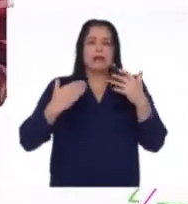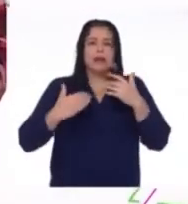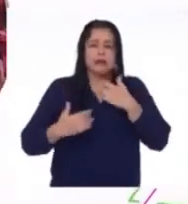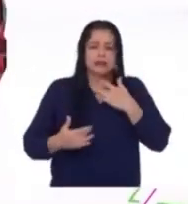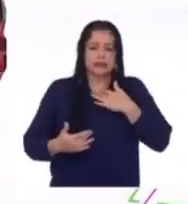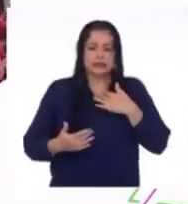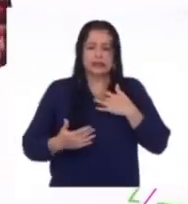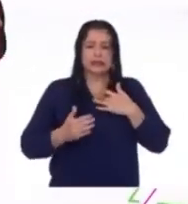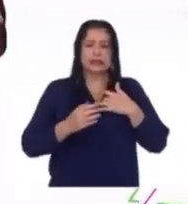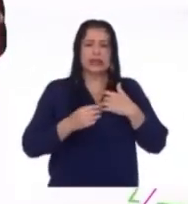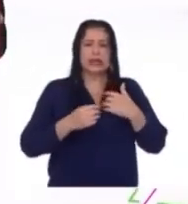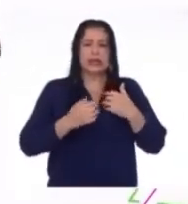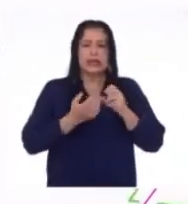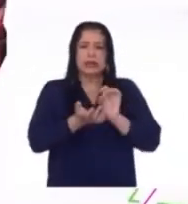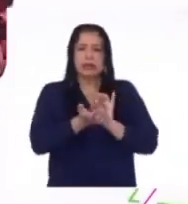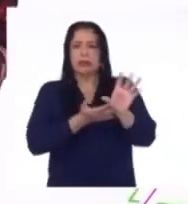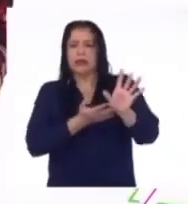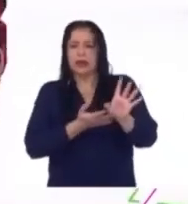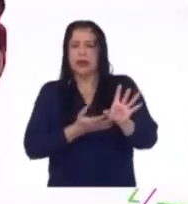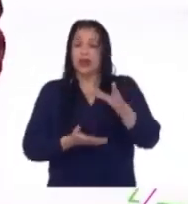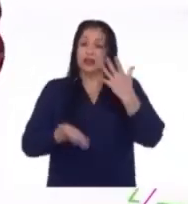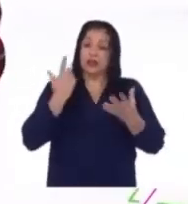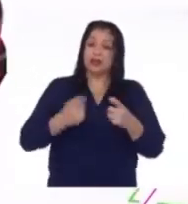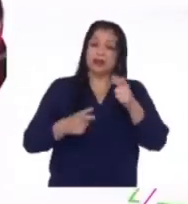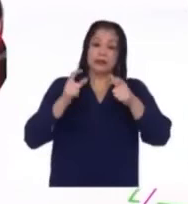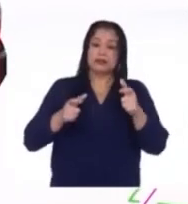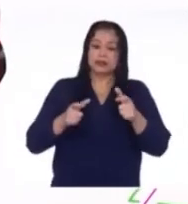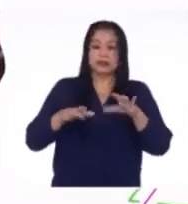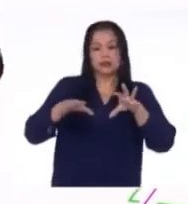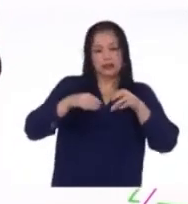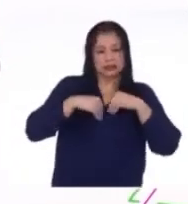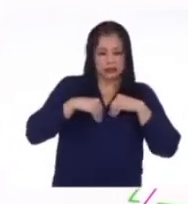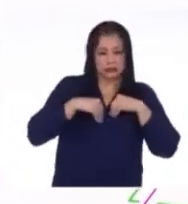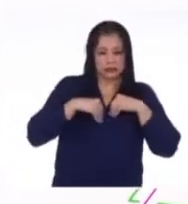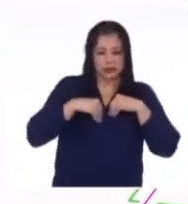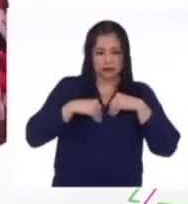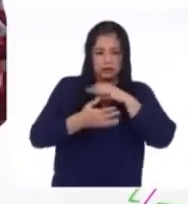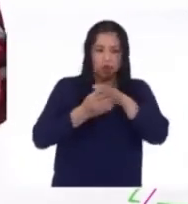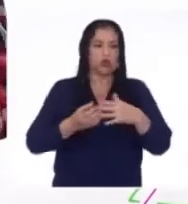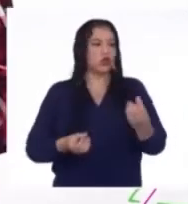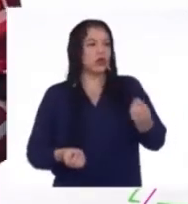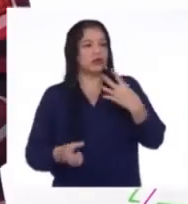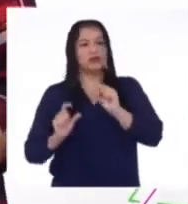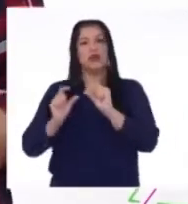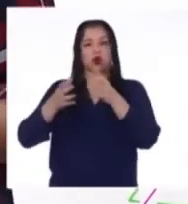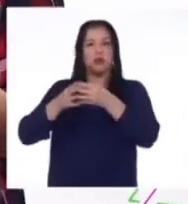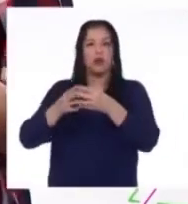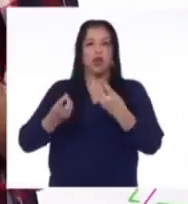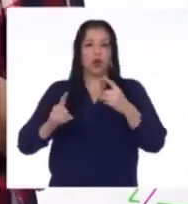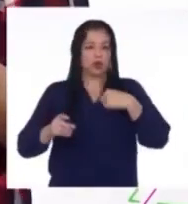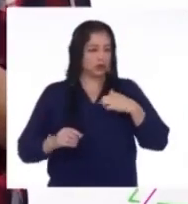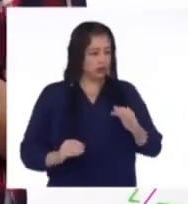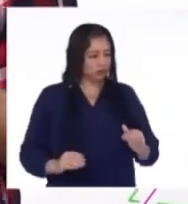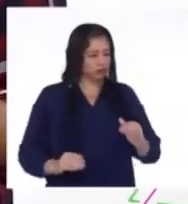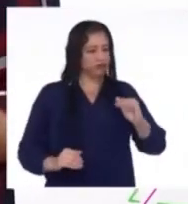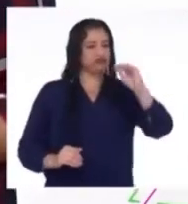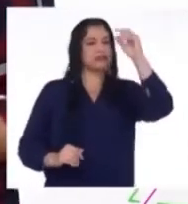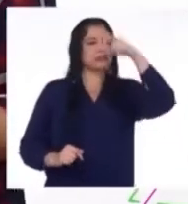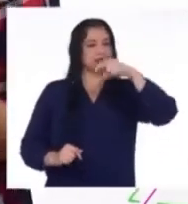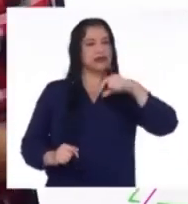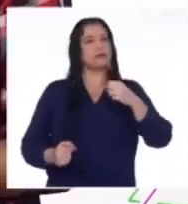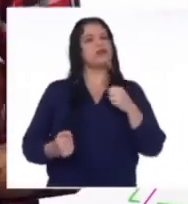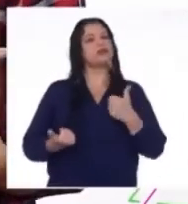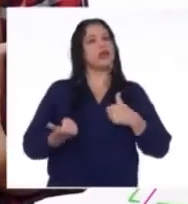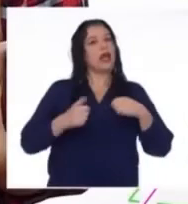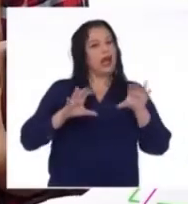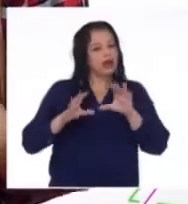sentirse excluido puede hacer que alguien termine cediendo a la presión grupal. Al crecer, debemos aprender a actuar bajo